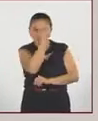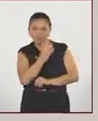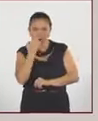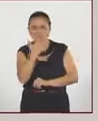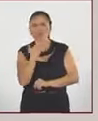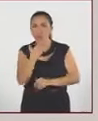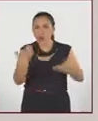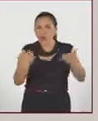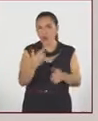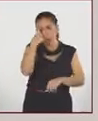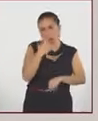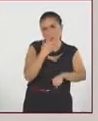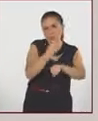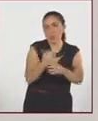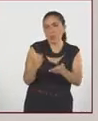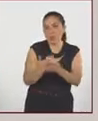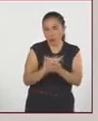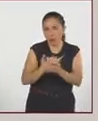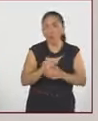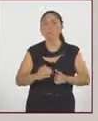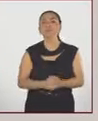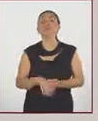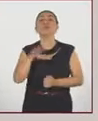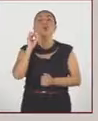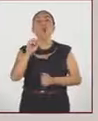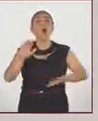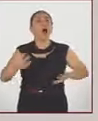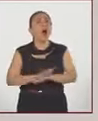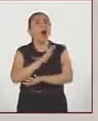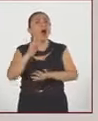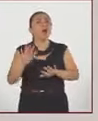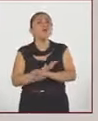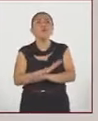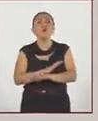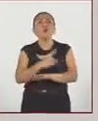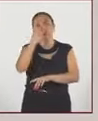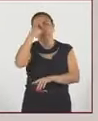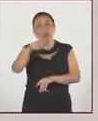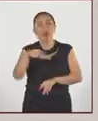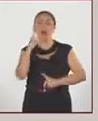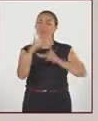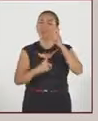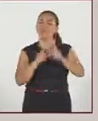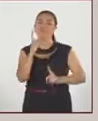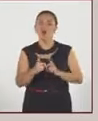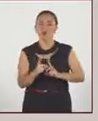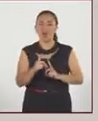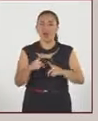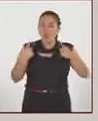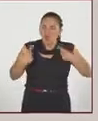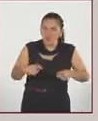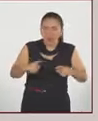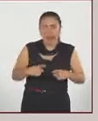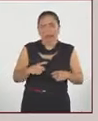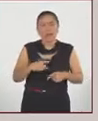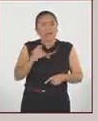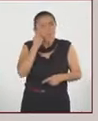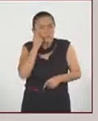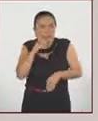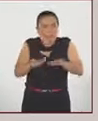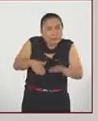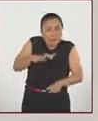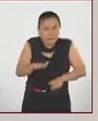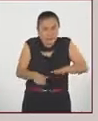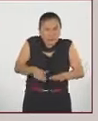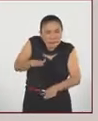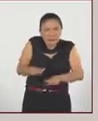¿no? Cambio en el rendimiento o cambio en la técnica deportiva, algunas veces vamos cojeando, pero ahí seguimos